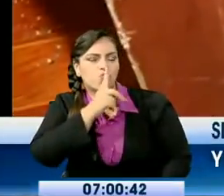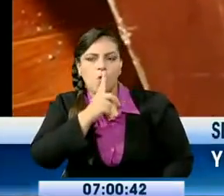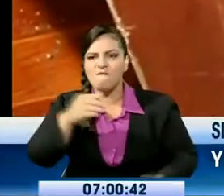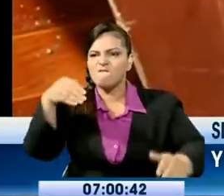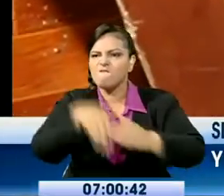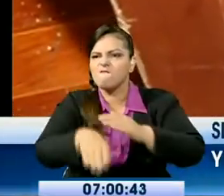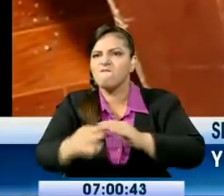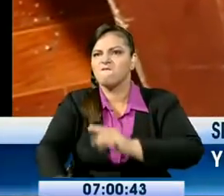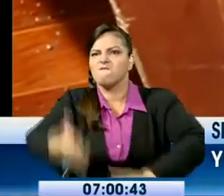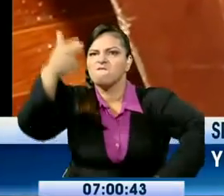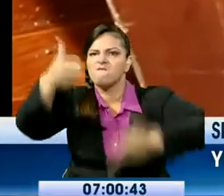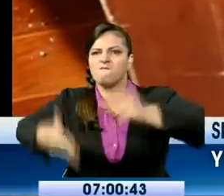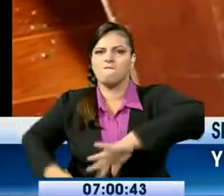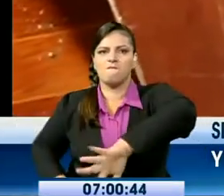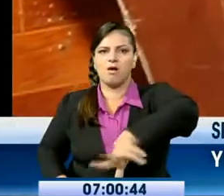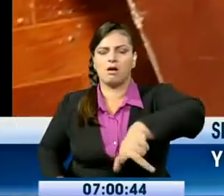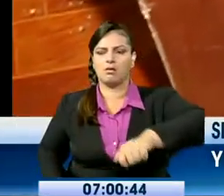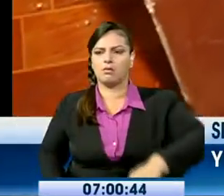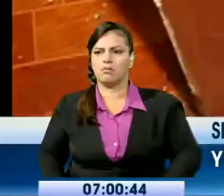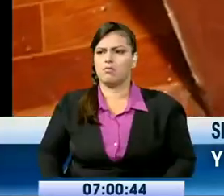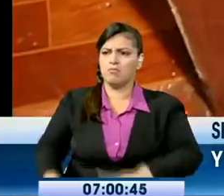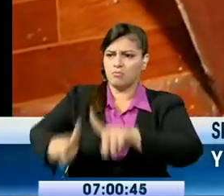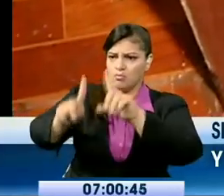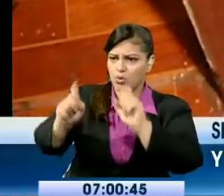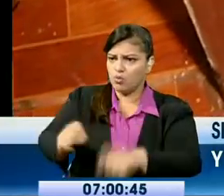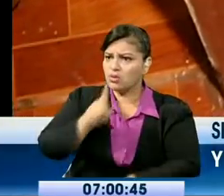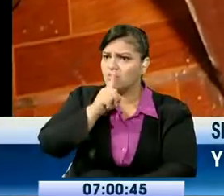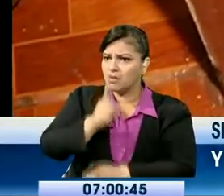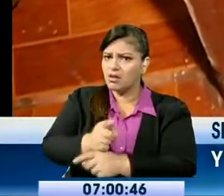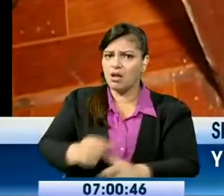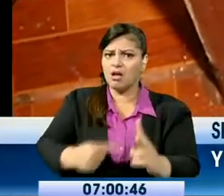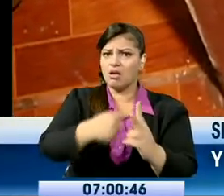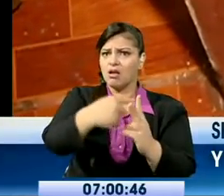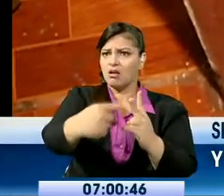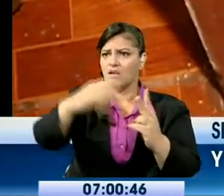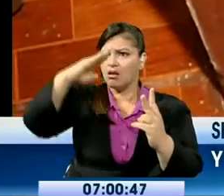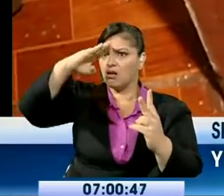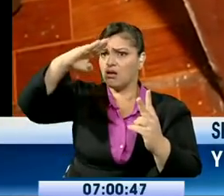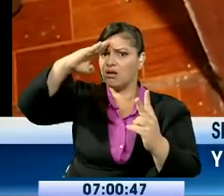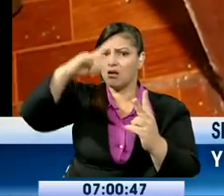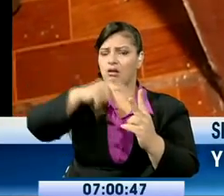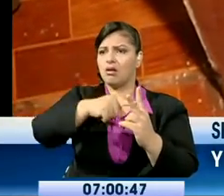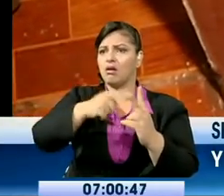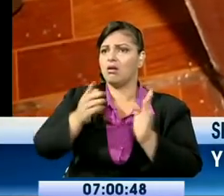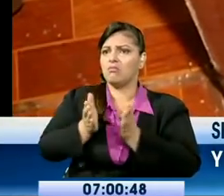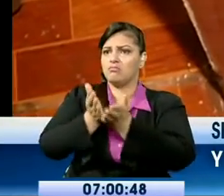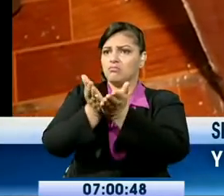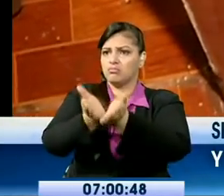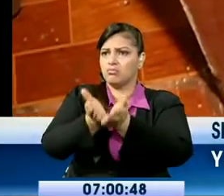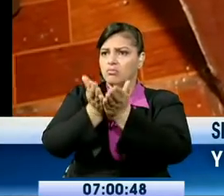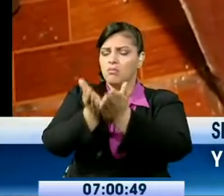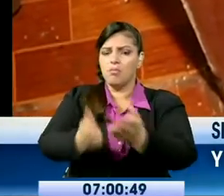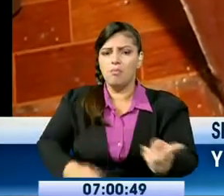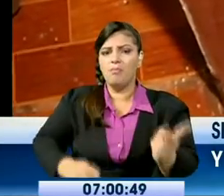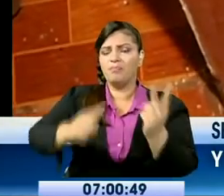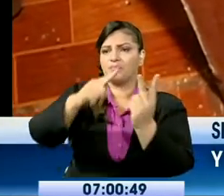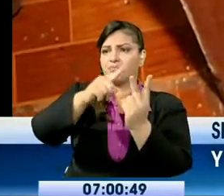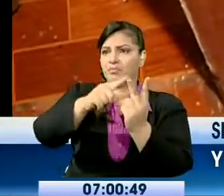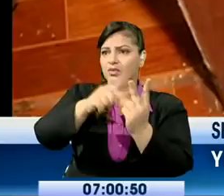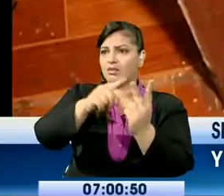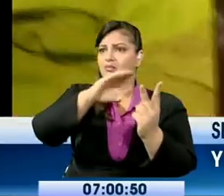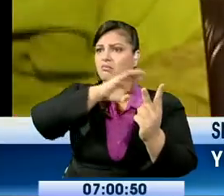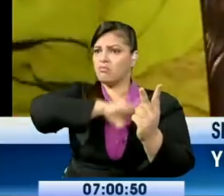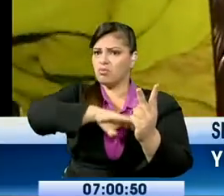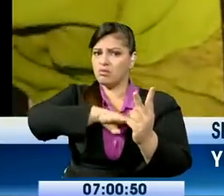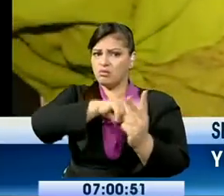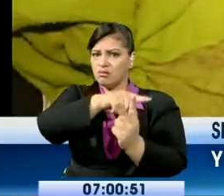de uniformados aparentemente involucrados en esta banda. Sí, existe un marino en el grado de cabo primero, en servicio activo, de igual manera